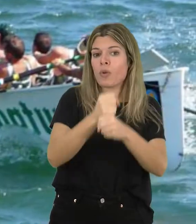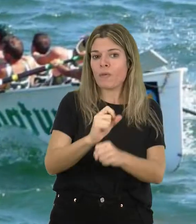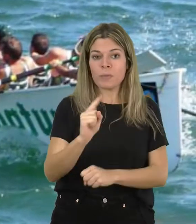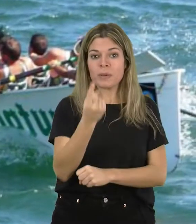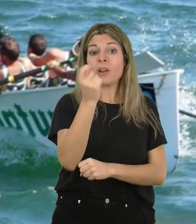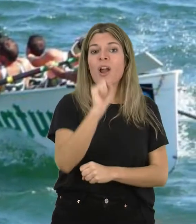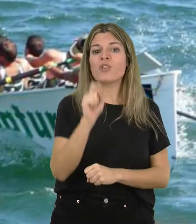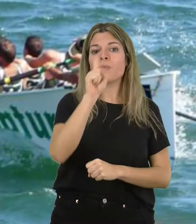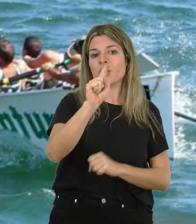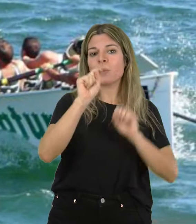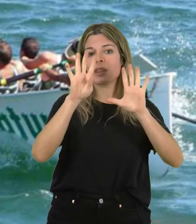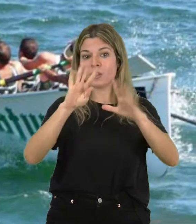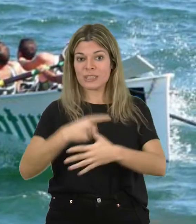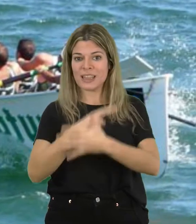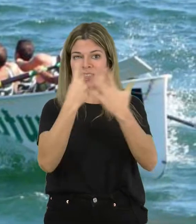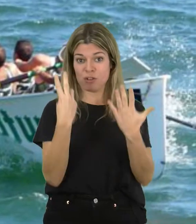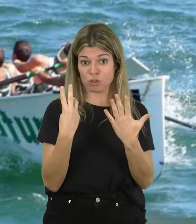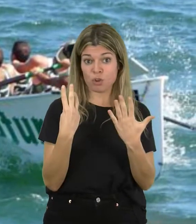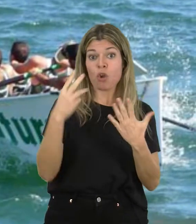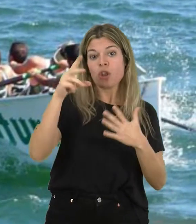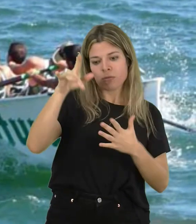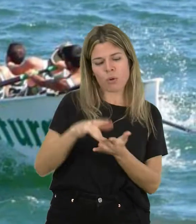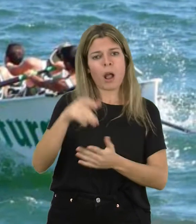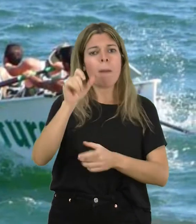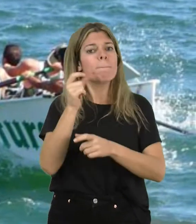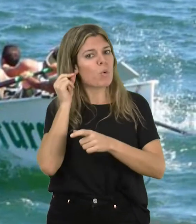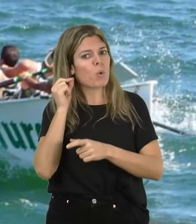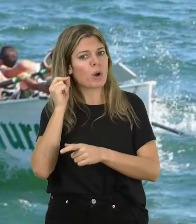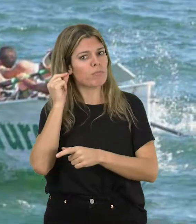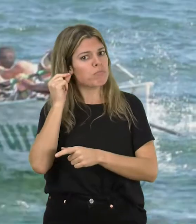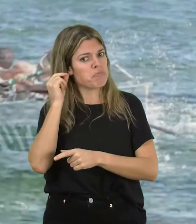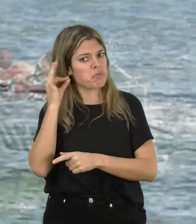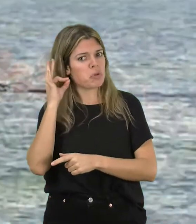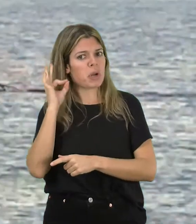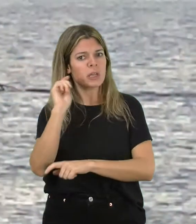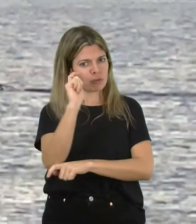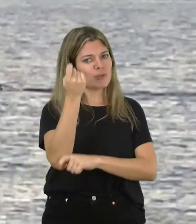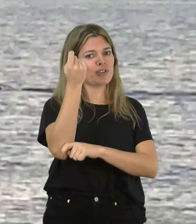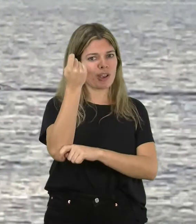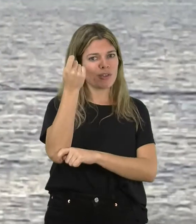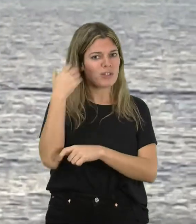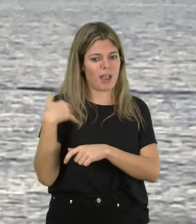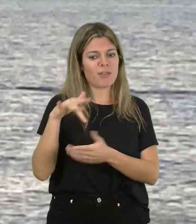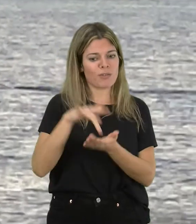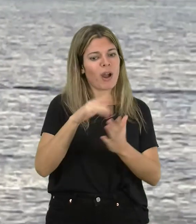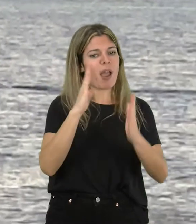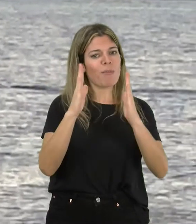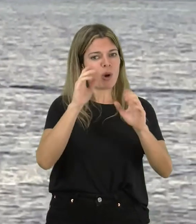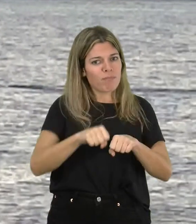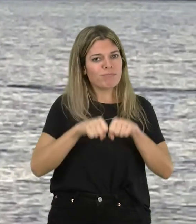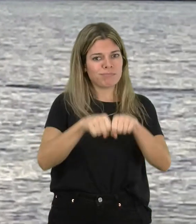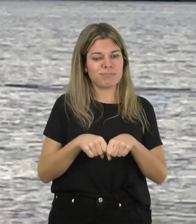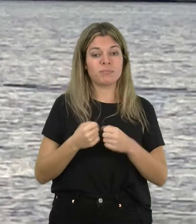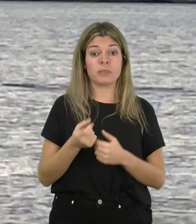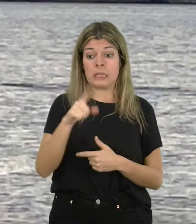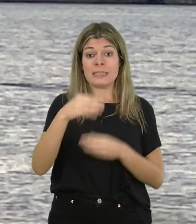trofeo del club data del año 1918 y fue conseguido por mujeres de Castropol, remeras ya en aquella